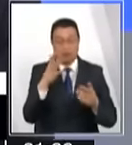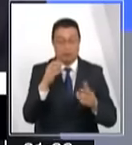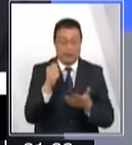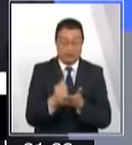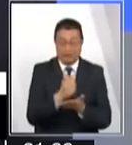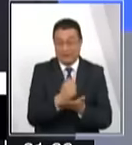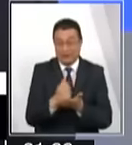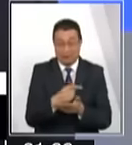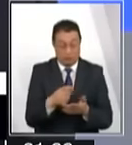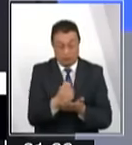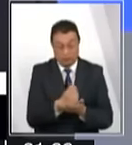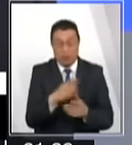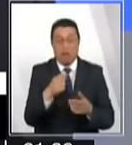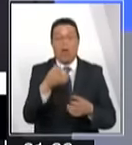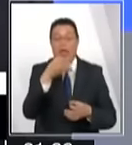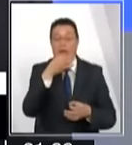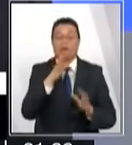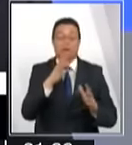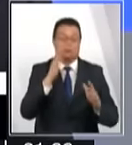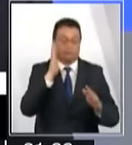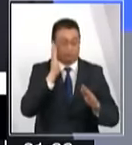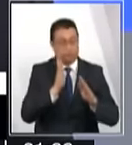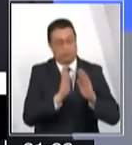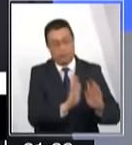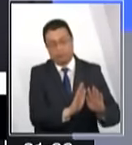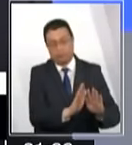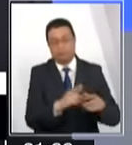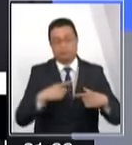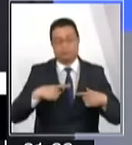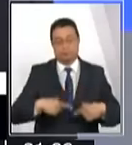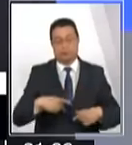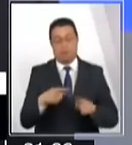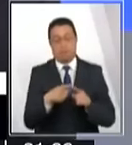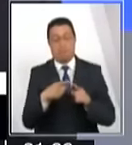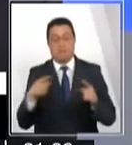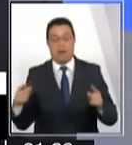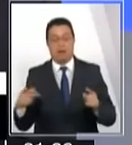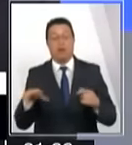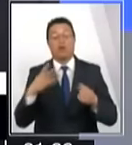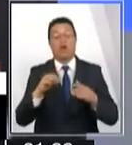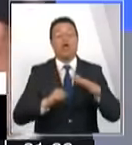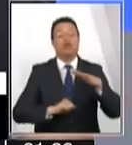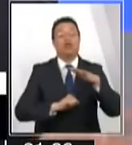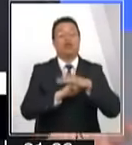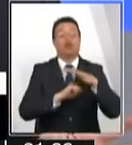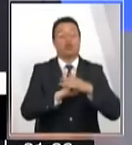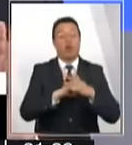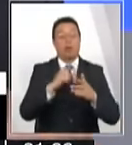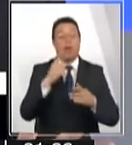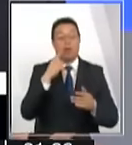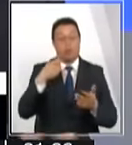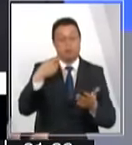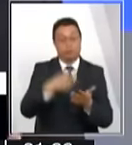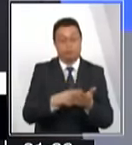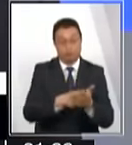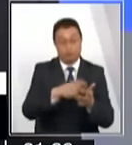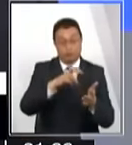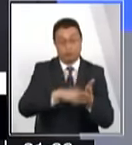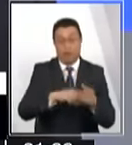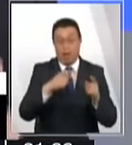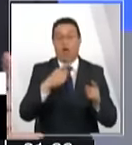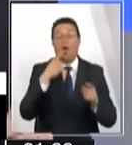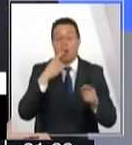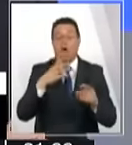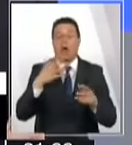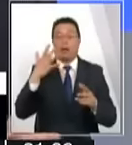requieren reposo más prolongado eh Hay un aumento también del tope imponible hace algunos años atrás no hace mucho hace 5 años